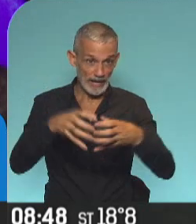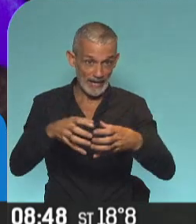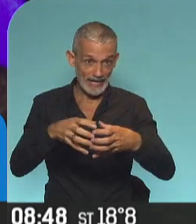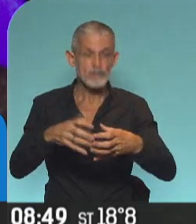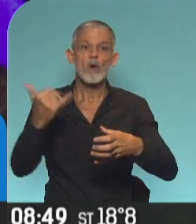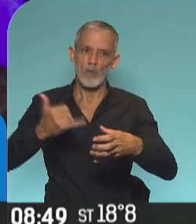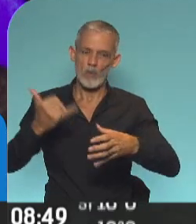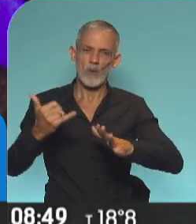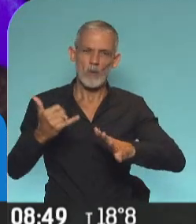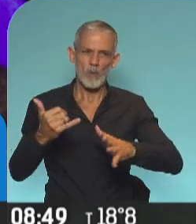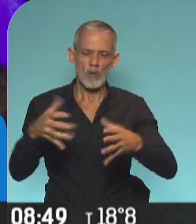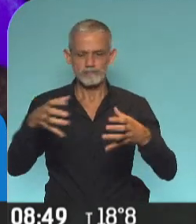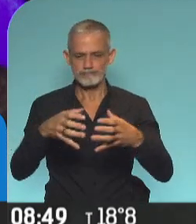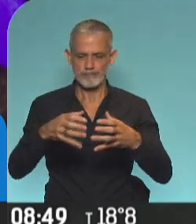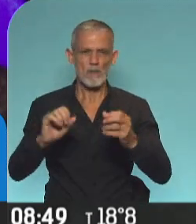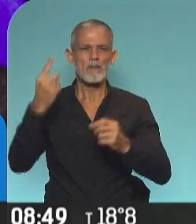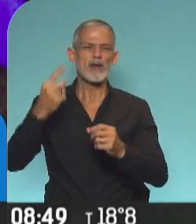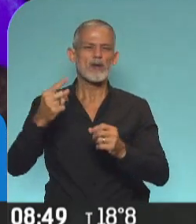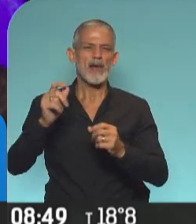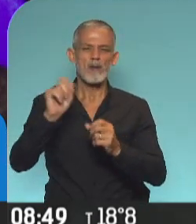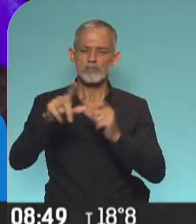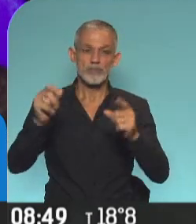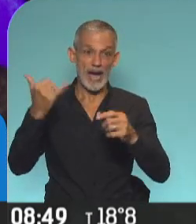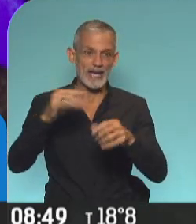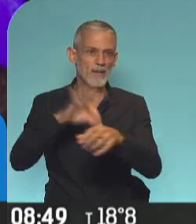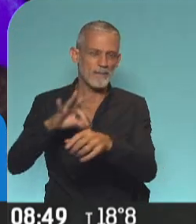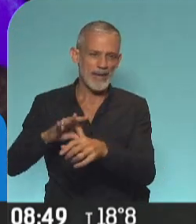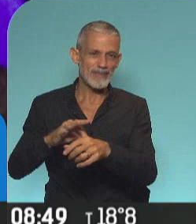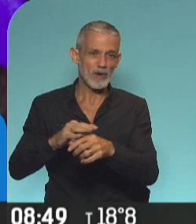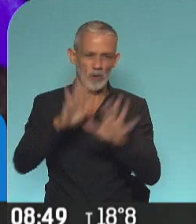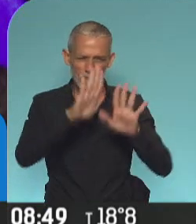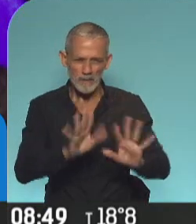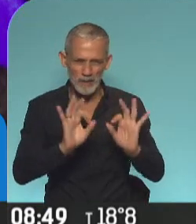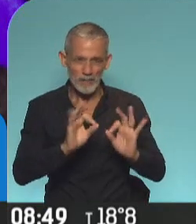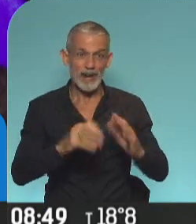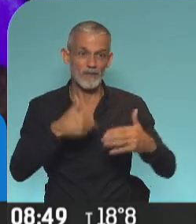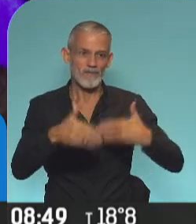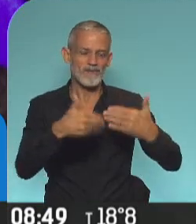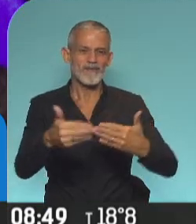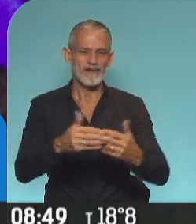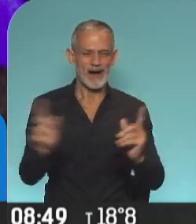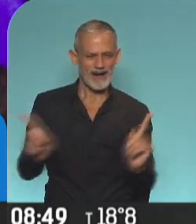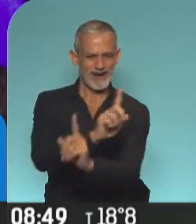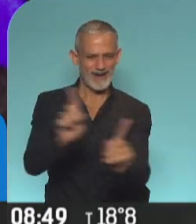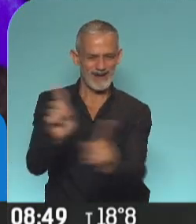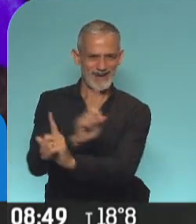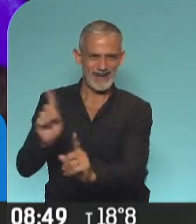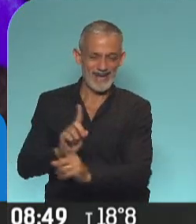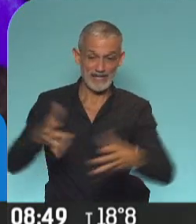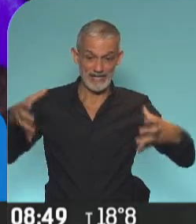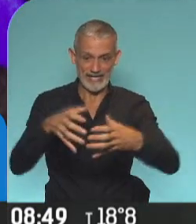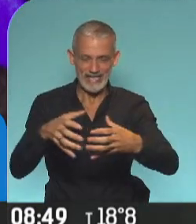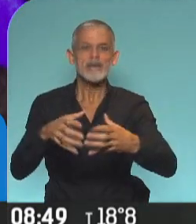se se trató de establecer prioridad tenemos médicos en formación que también se se alternaban y el staff